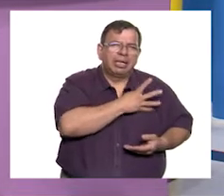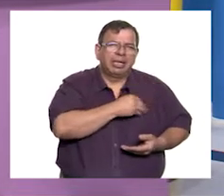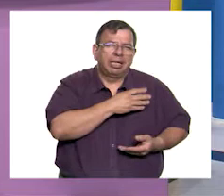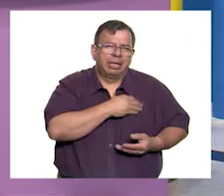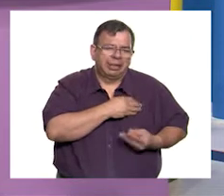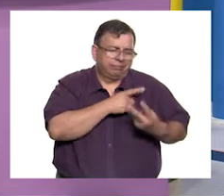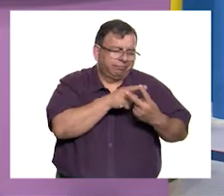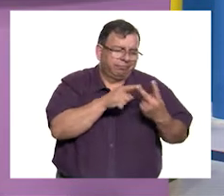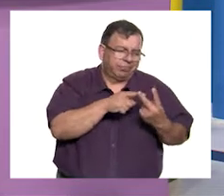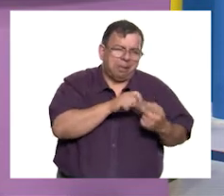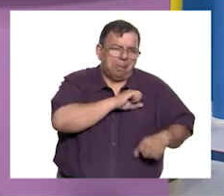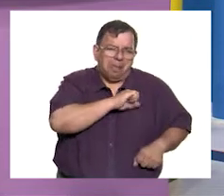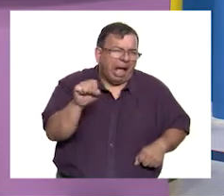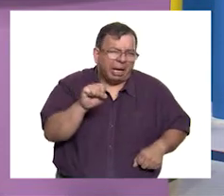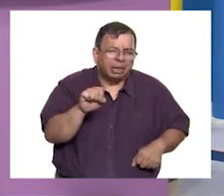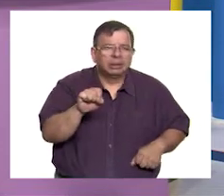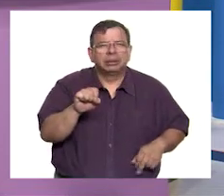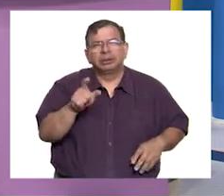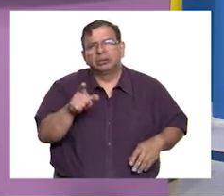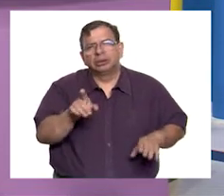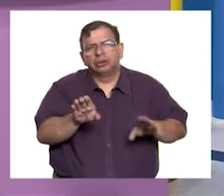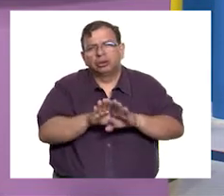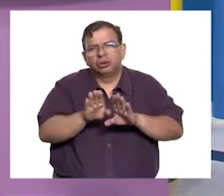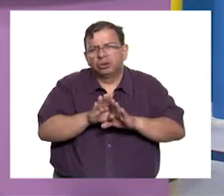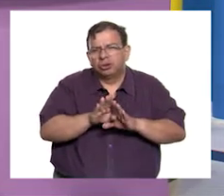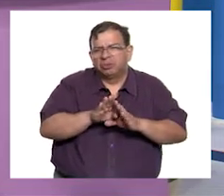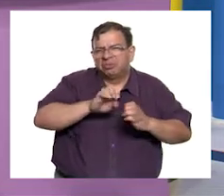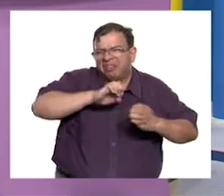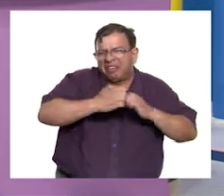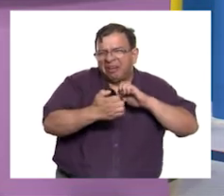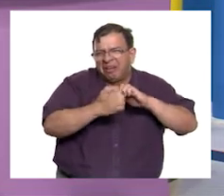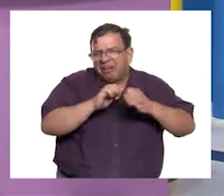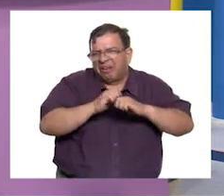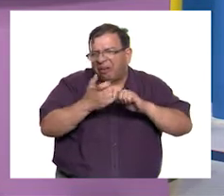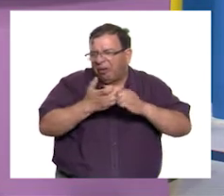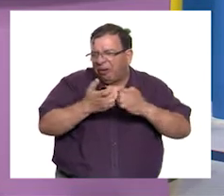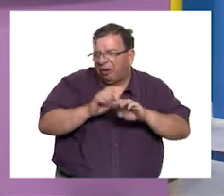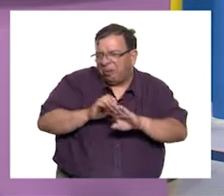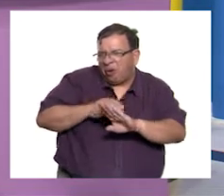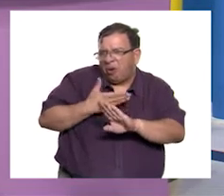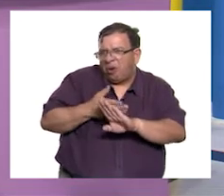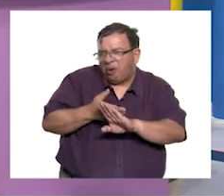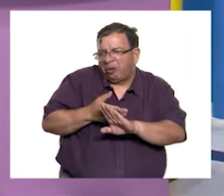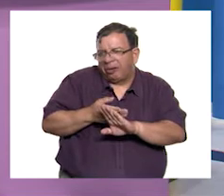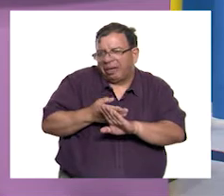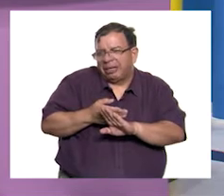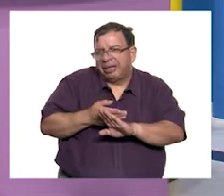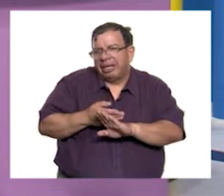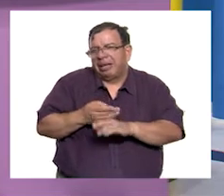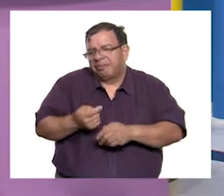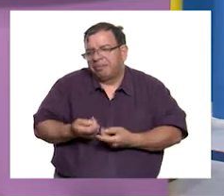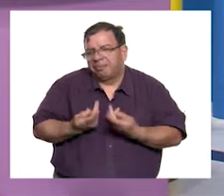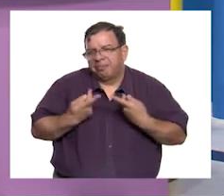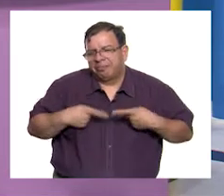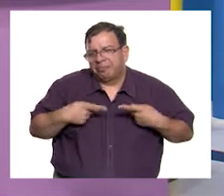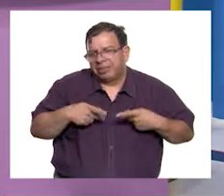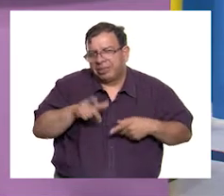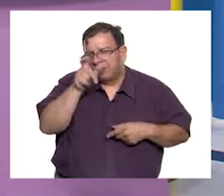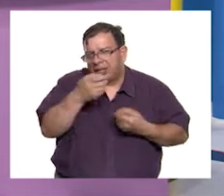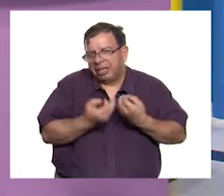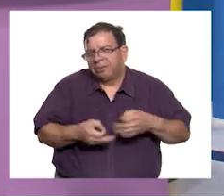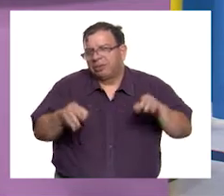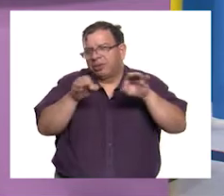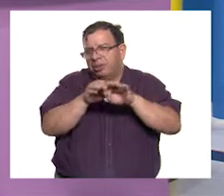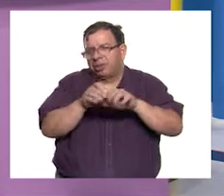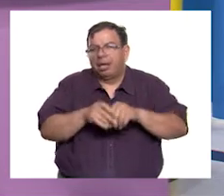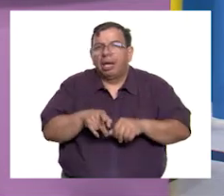las malas. Ujú. Y cumplen el papel de antagonista u oponente del personaje principal. Pero, si contamos la